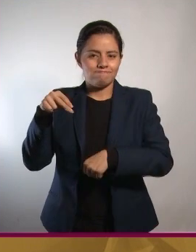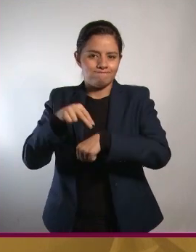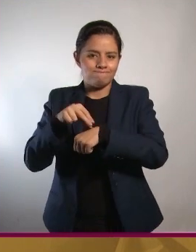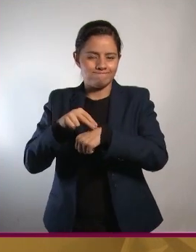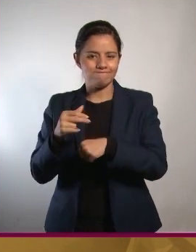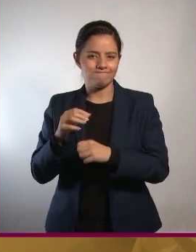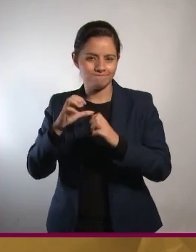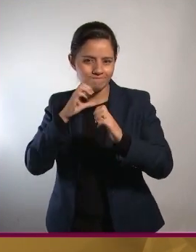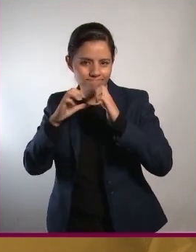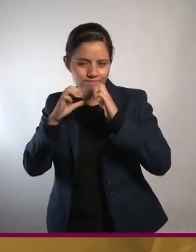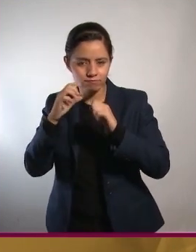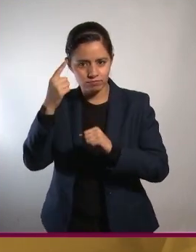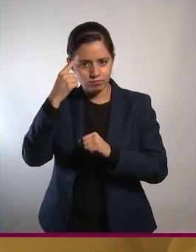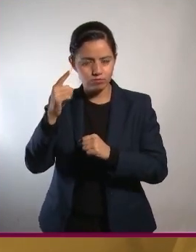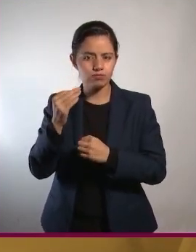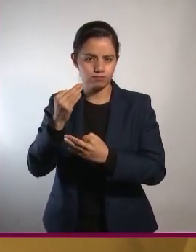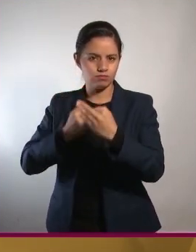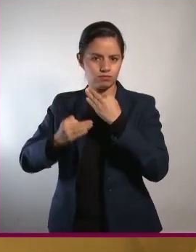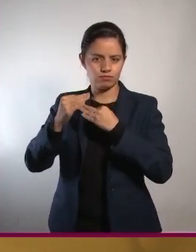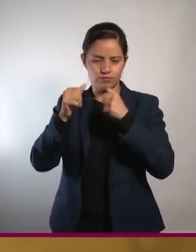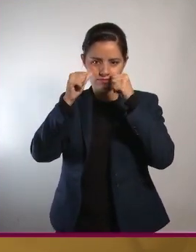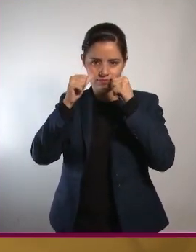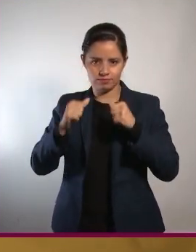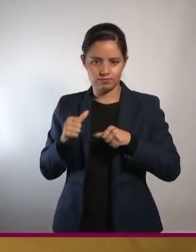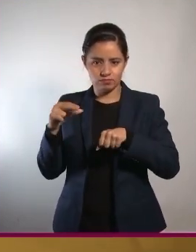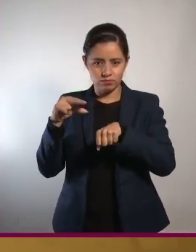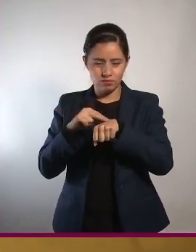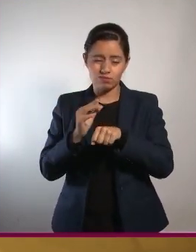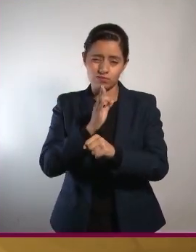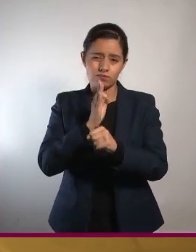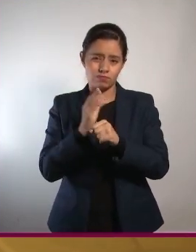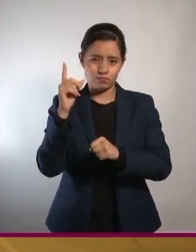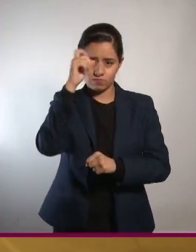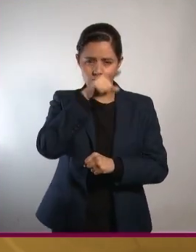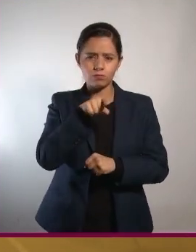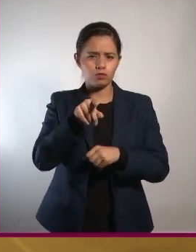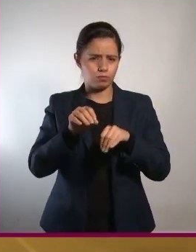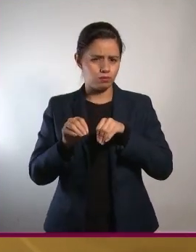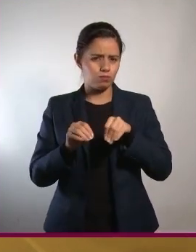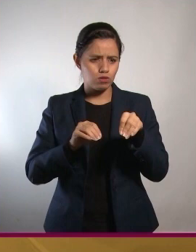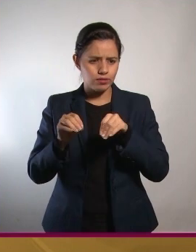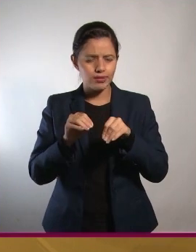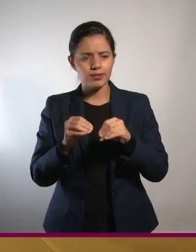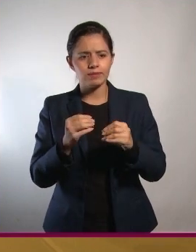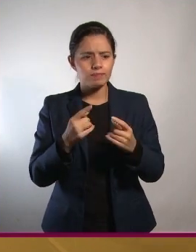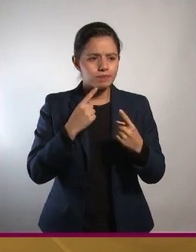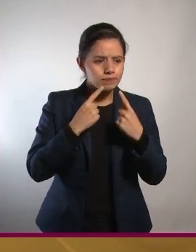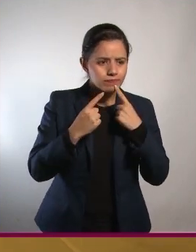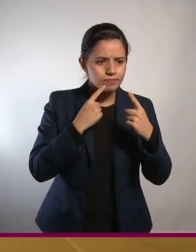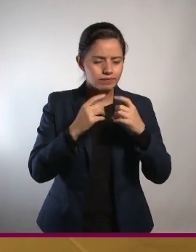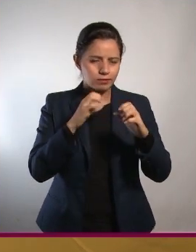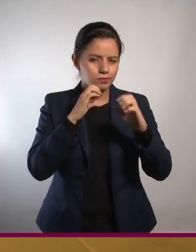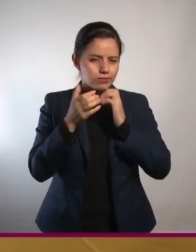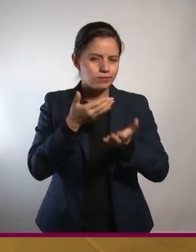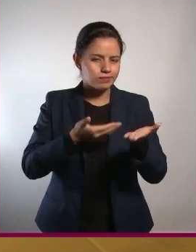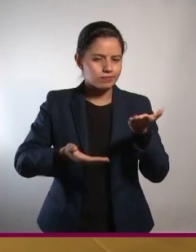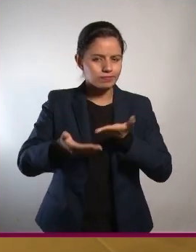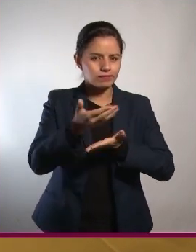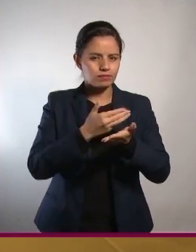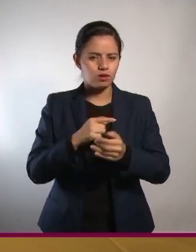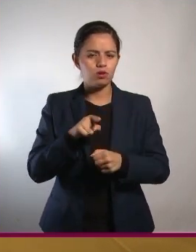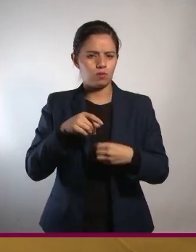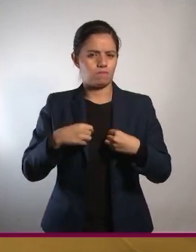para recibir atención médica. Durante estos tiempos difíciles, manténgase activo y socialmente comprometido. Mantenga un estilo de